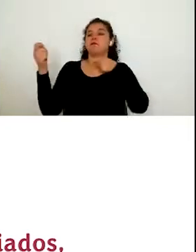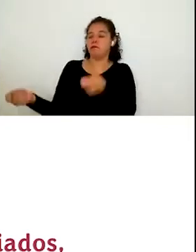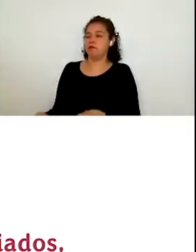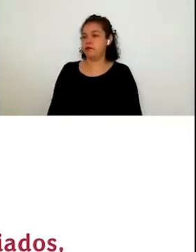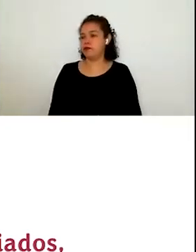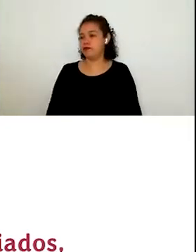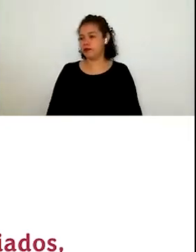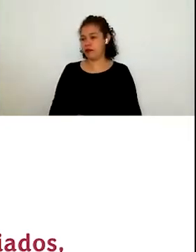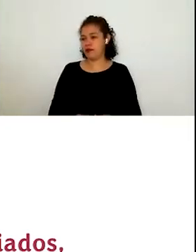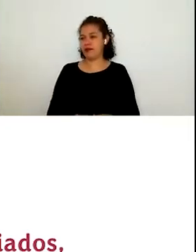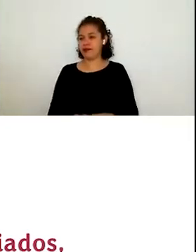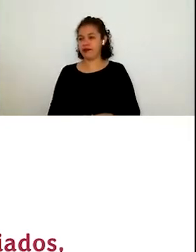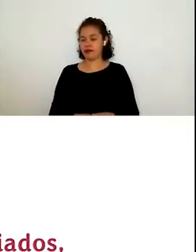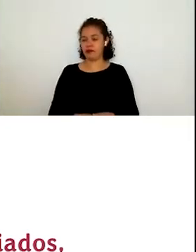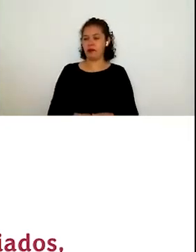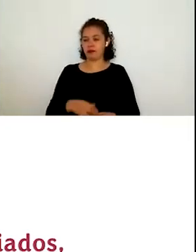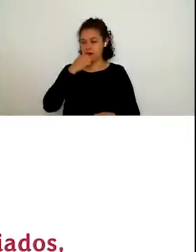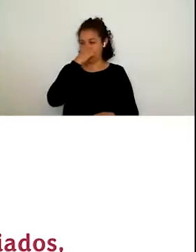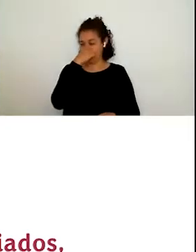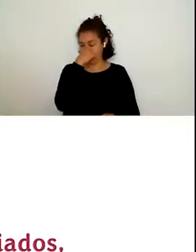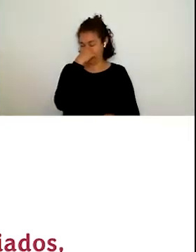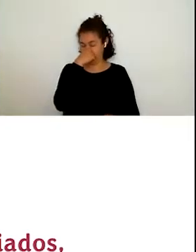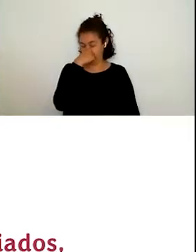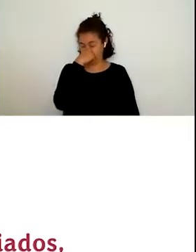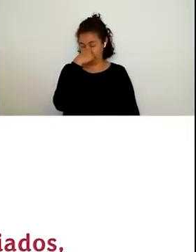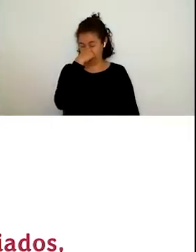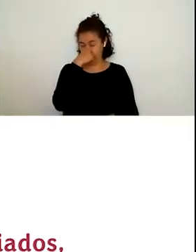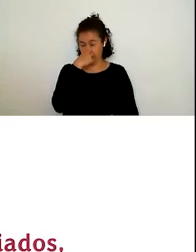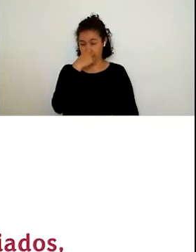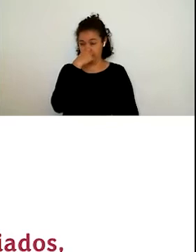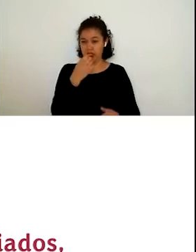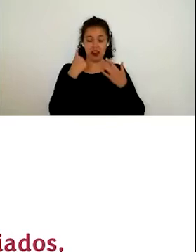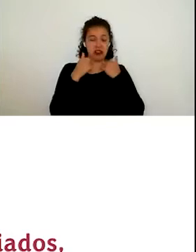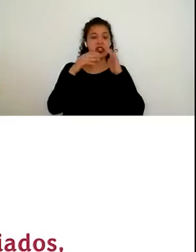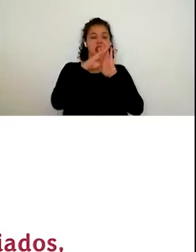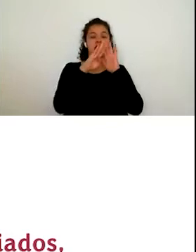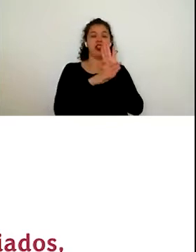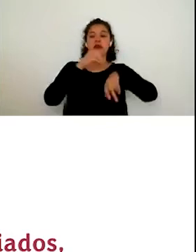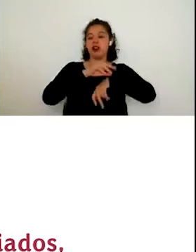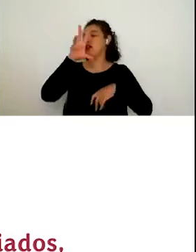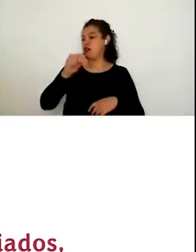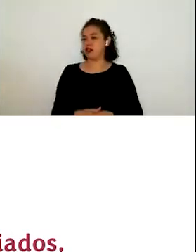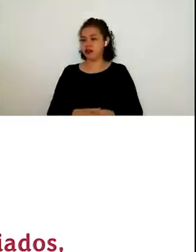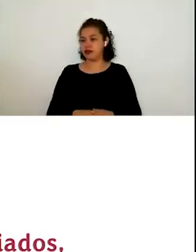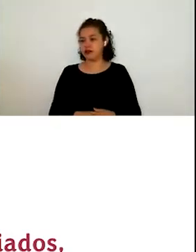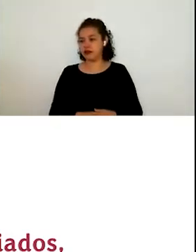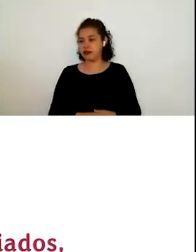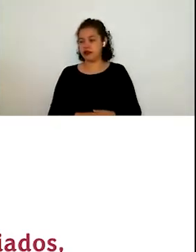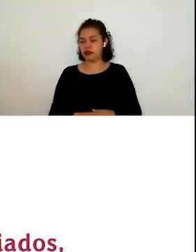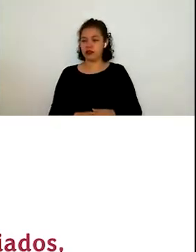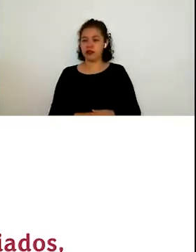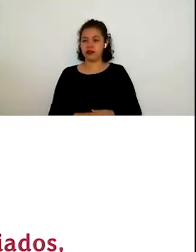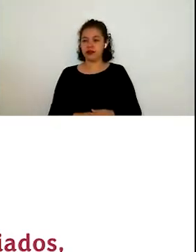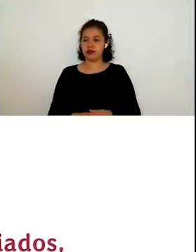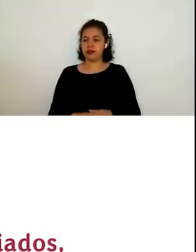administración, ya no está y los estatutos no lo establecen, también pueden,